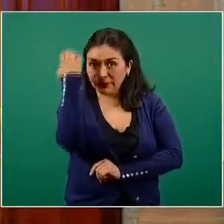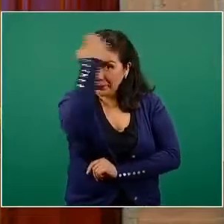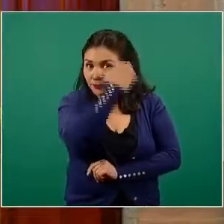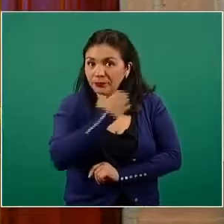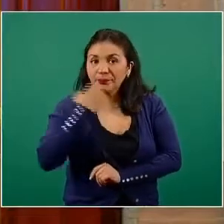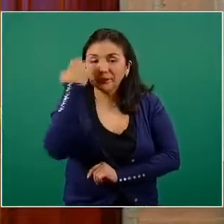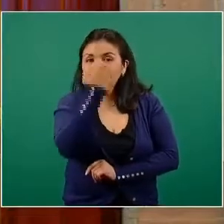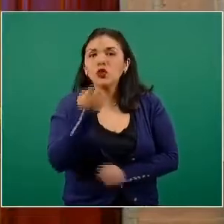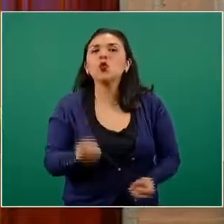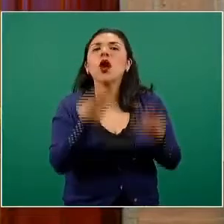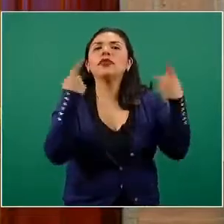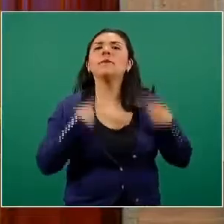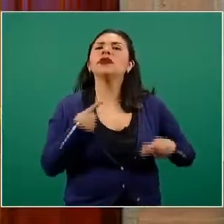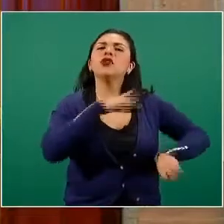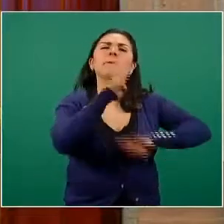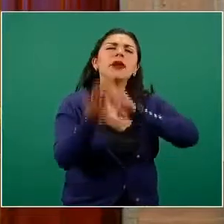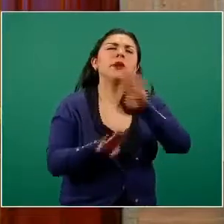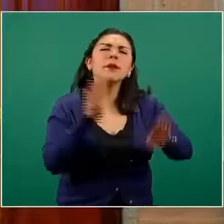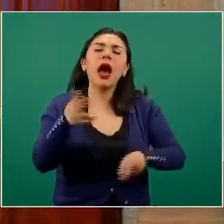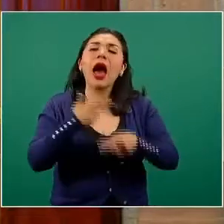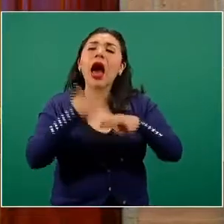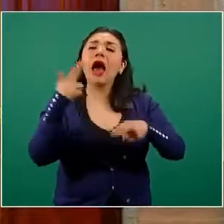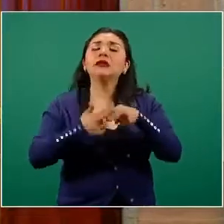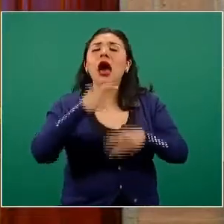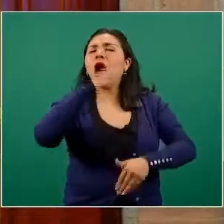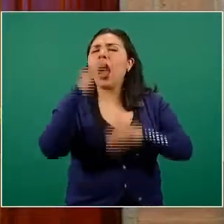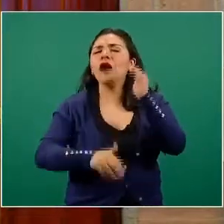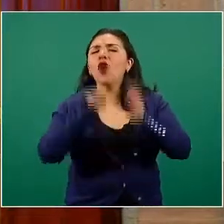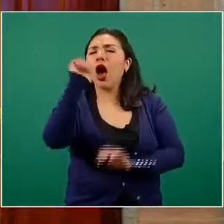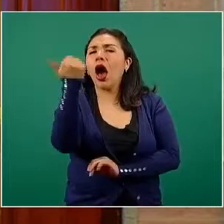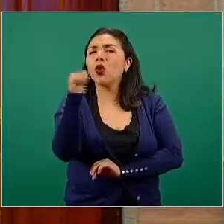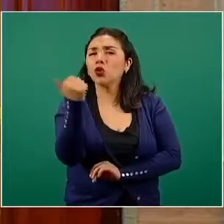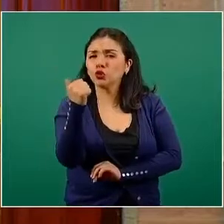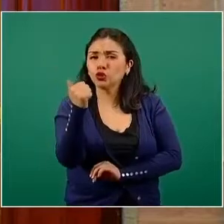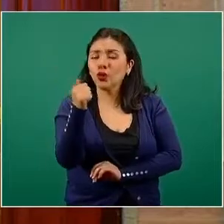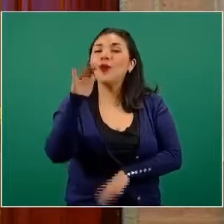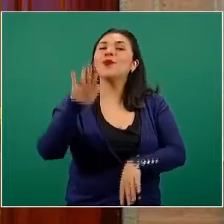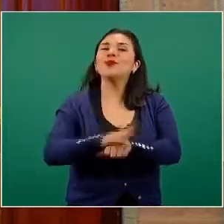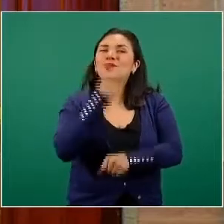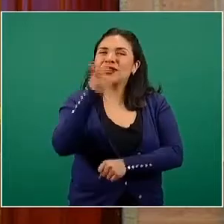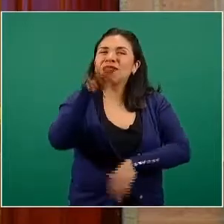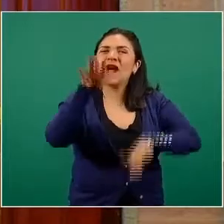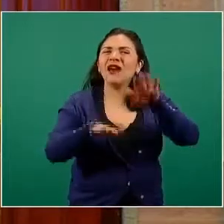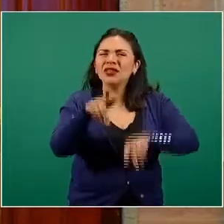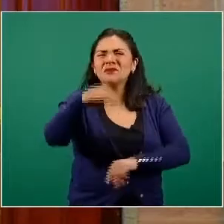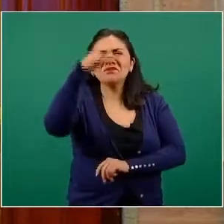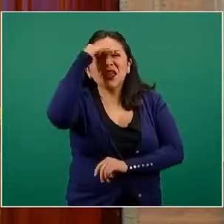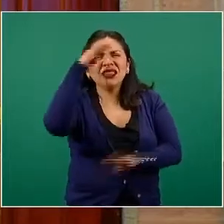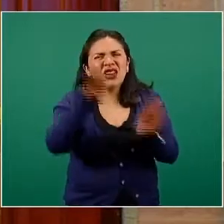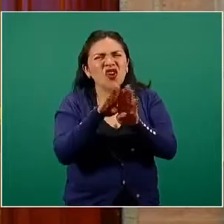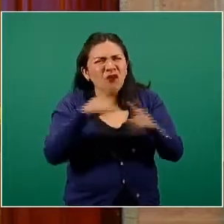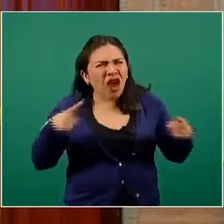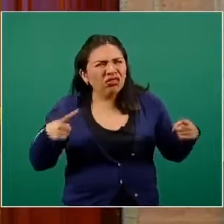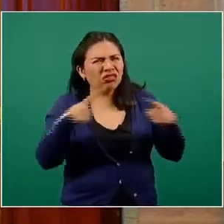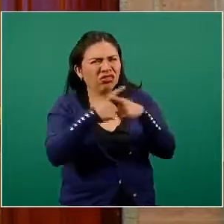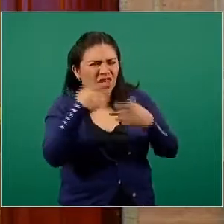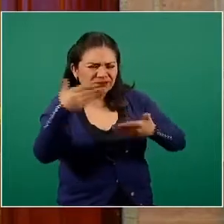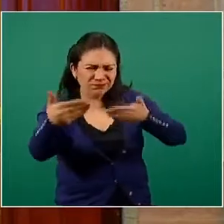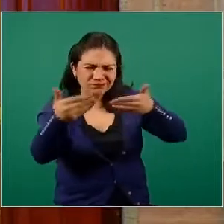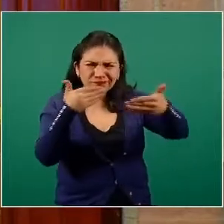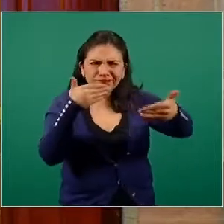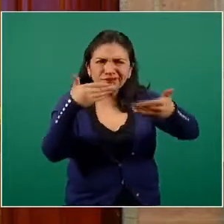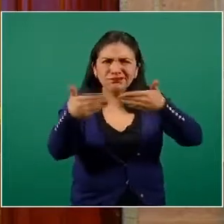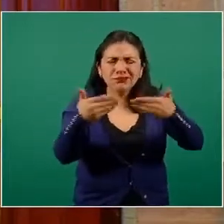de todas las defunciones hasta finales de agosto. Y por eso a veces puede resultar complicado el compararlo con lo